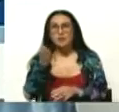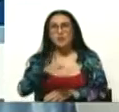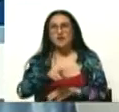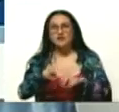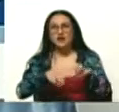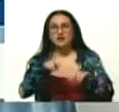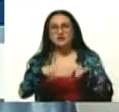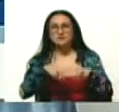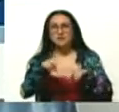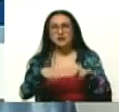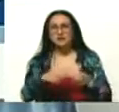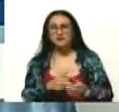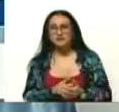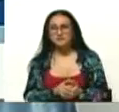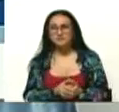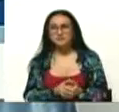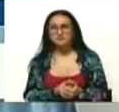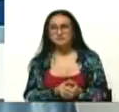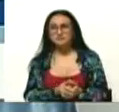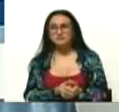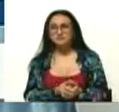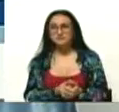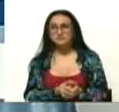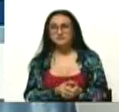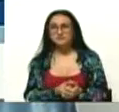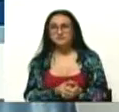animales vía, repito,